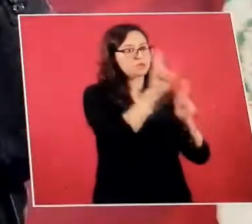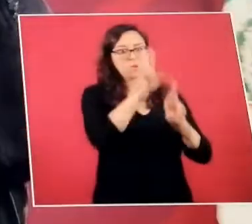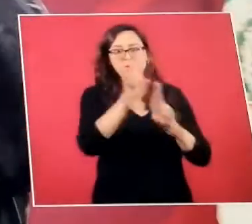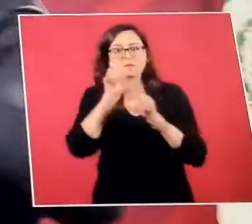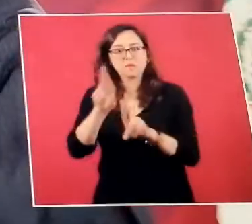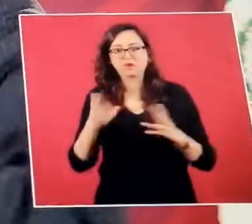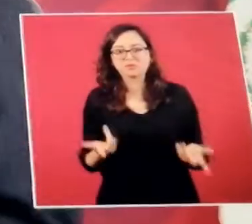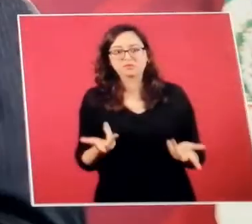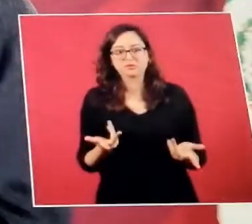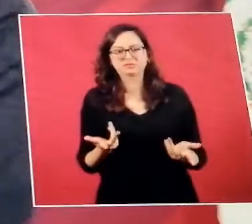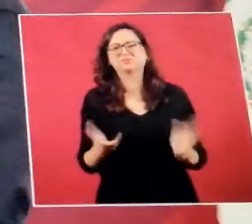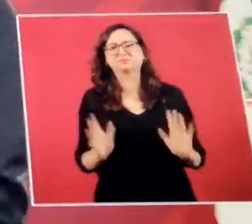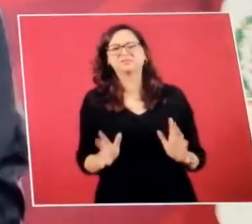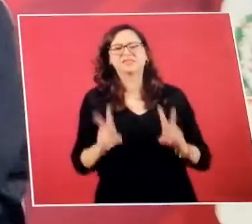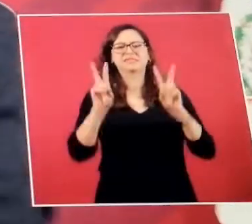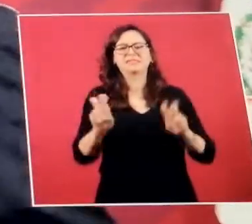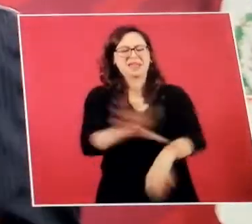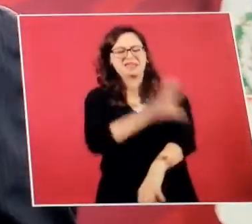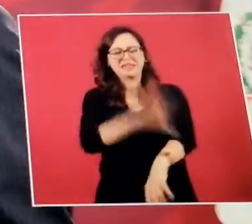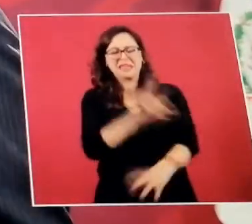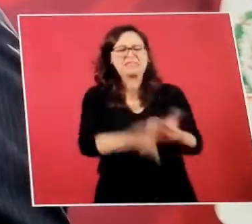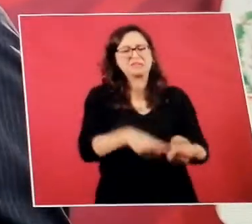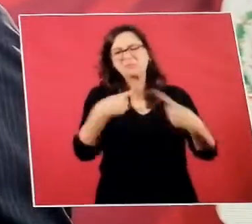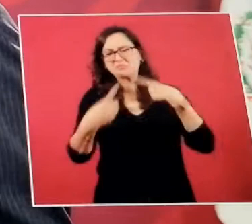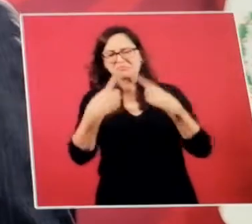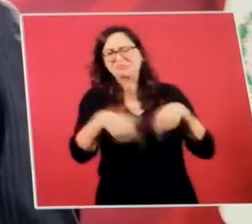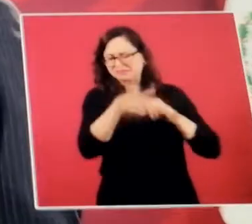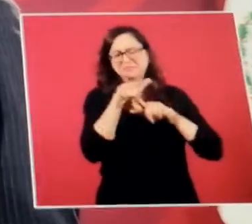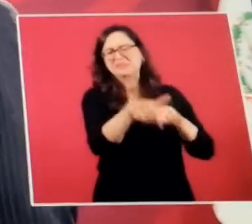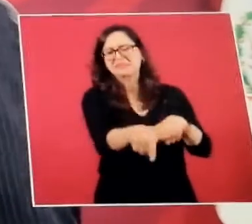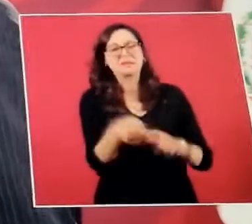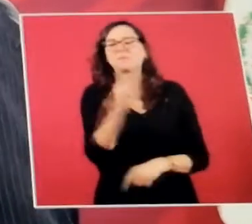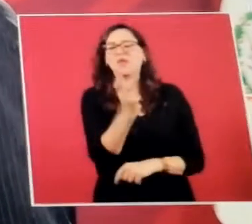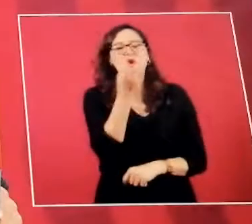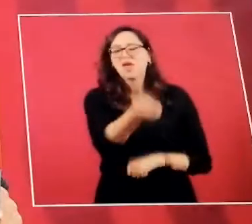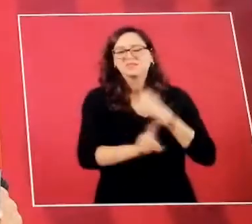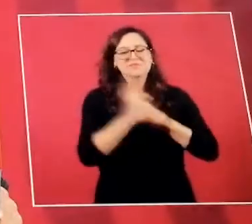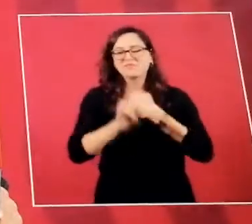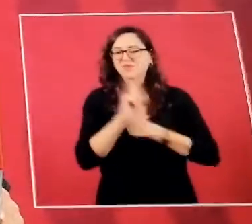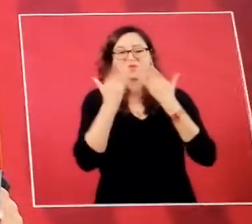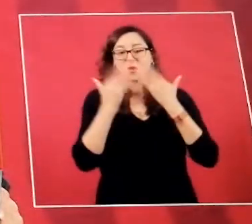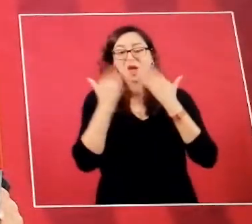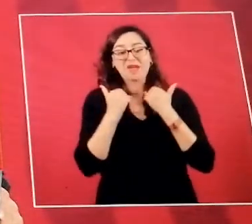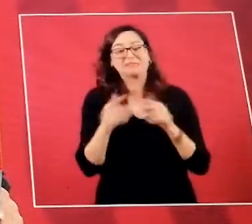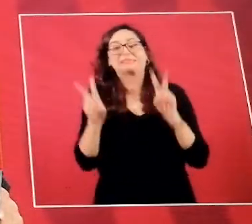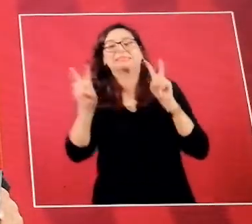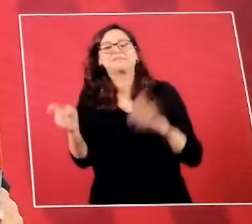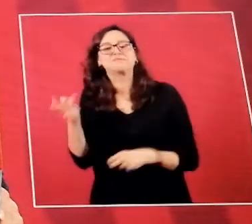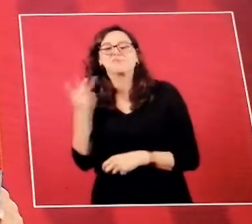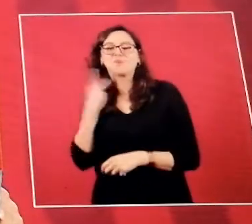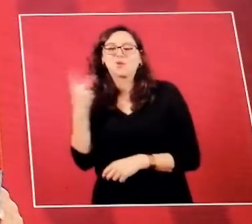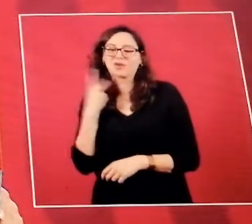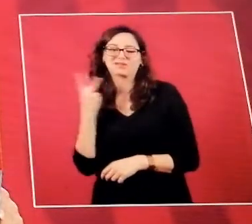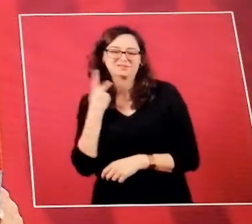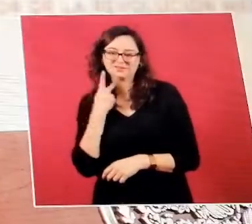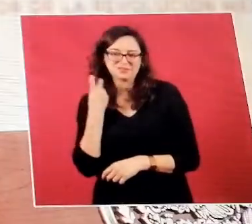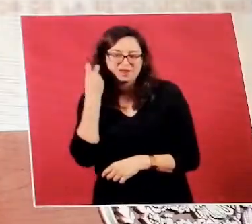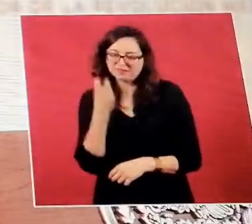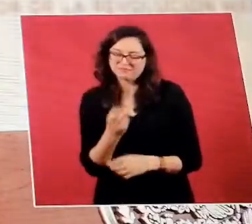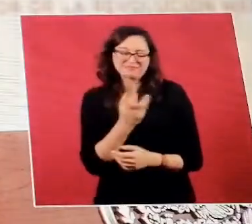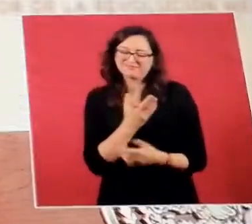No, se mantienen las consultas, pero no era eso, pues, lo esencial. Es un asunto político y